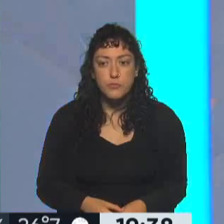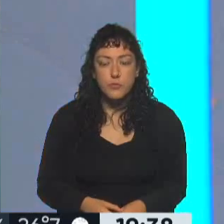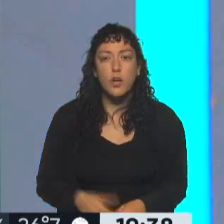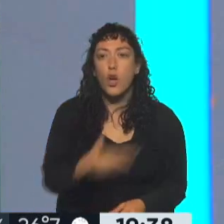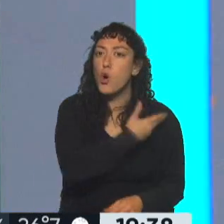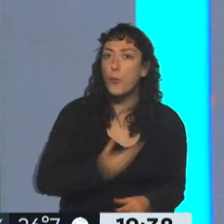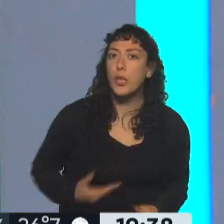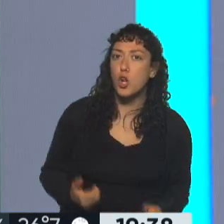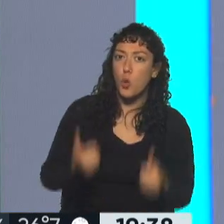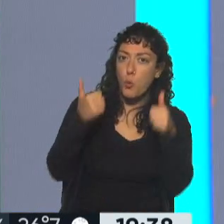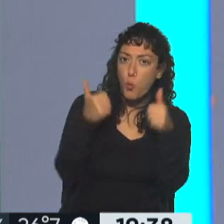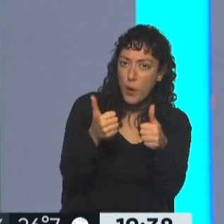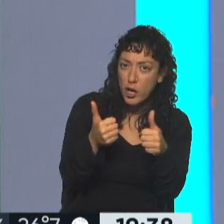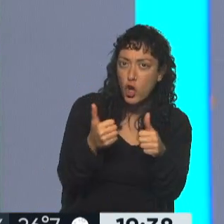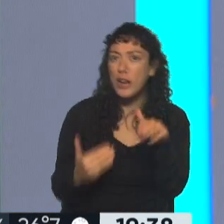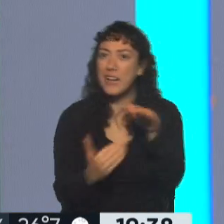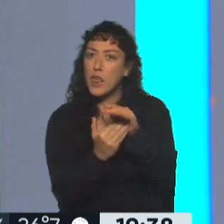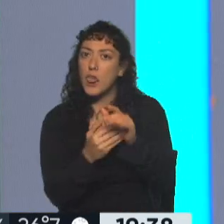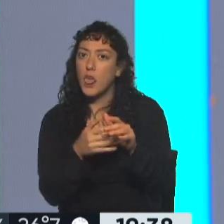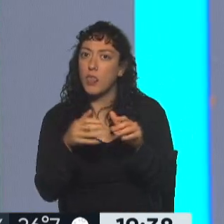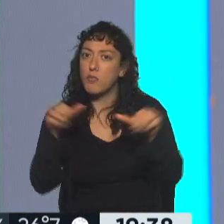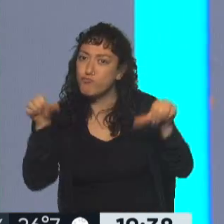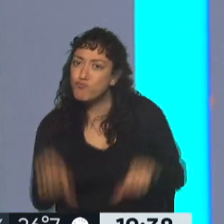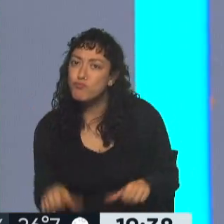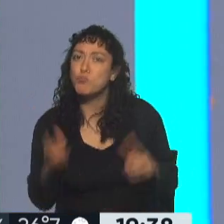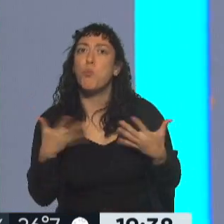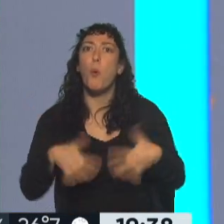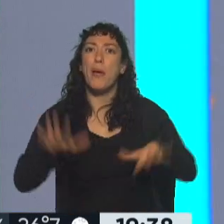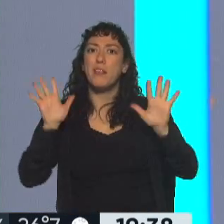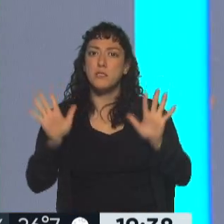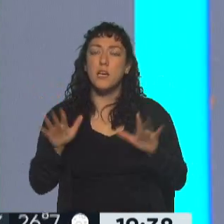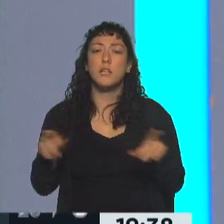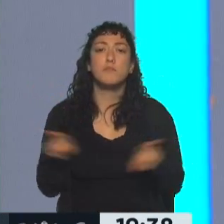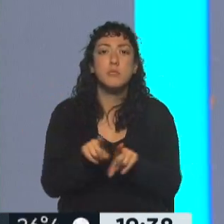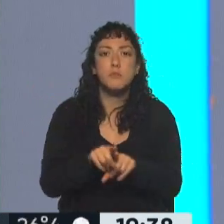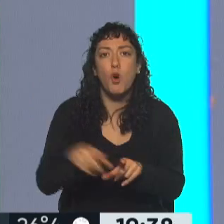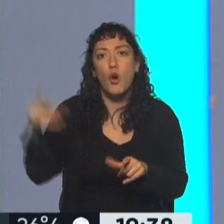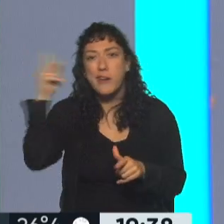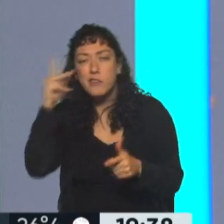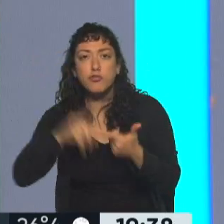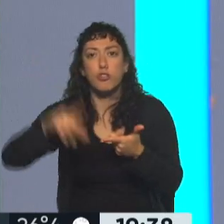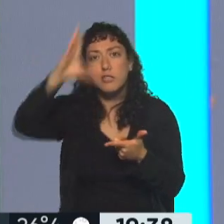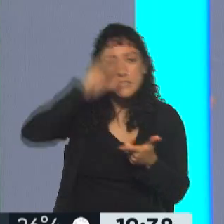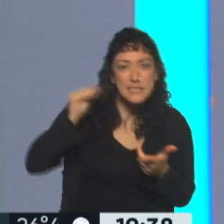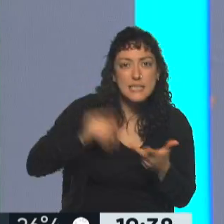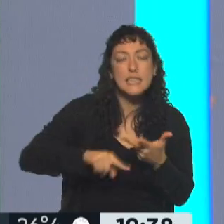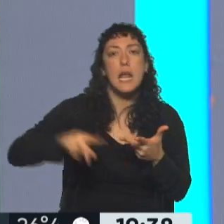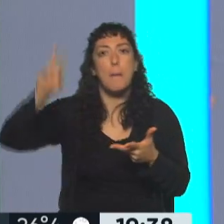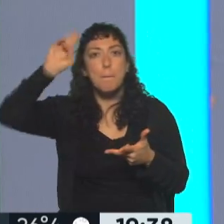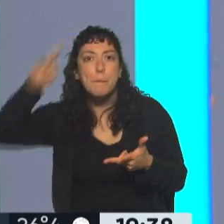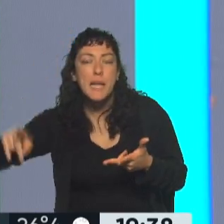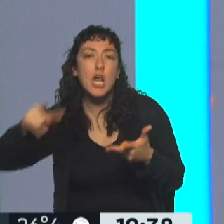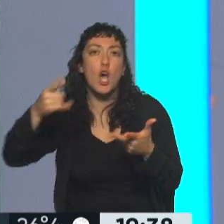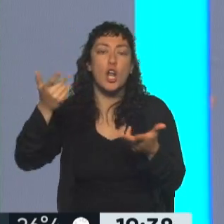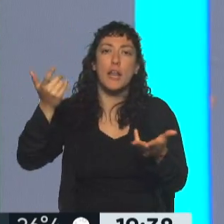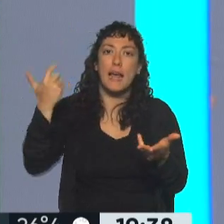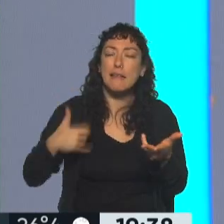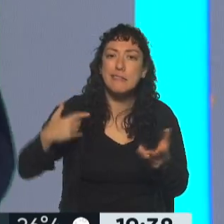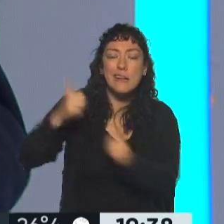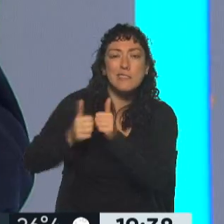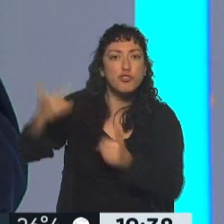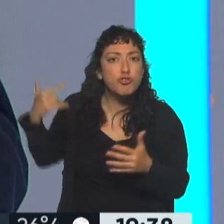Costa Salguero, y no quieren saber nada conjuntarse, porque por otra parte dicen que los militantes podrían chocar entre ellos. También ¿Qué cosa